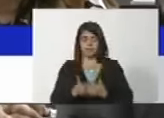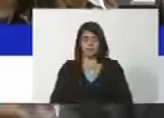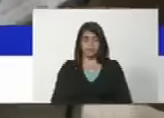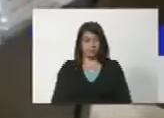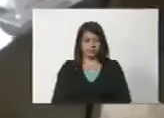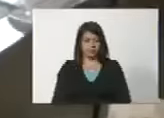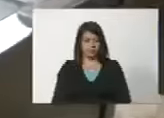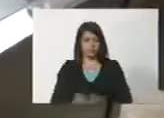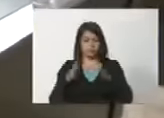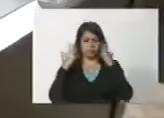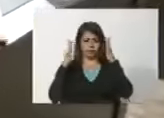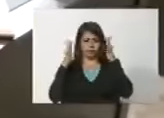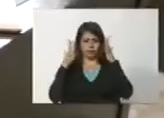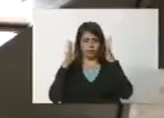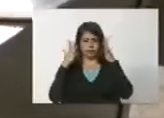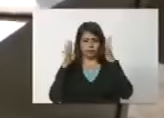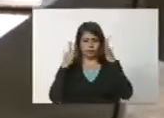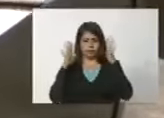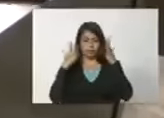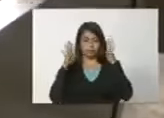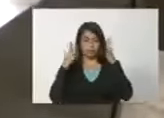gracias.